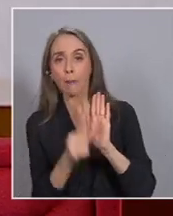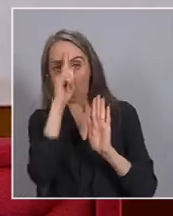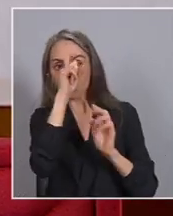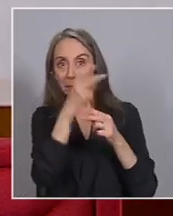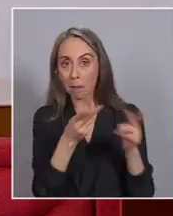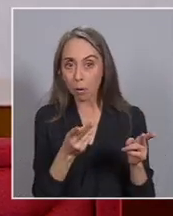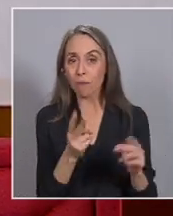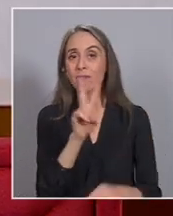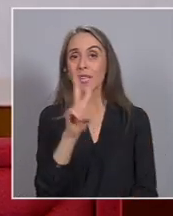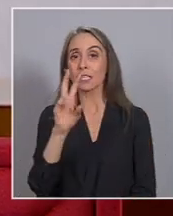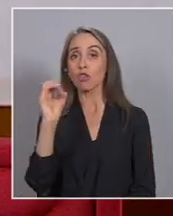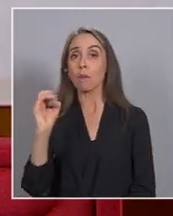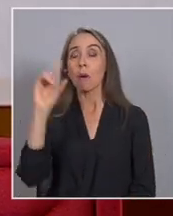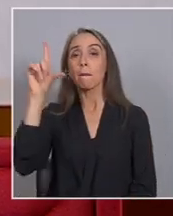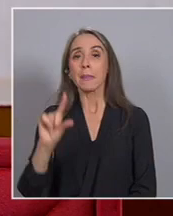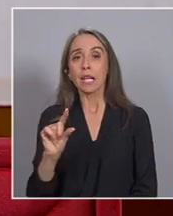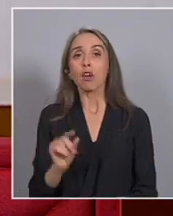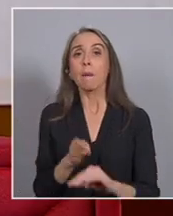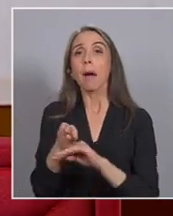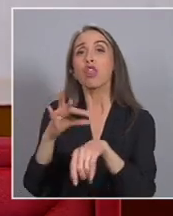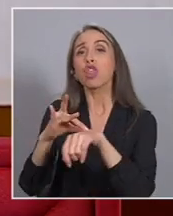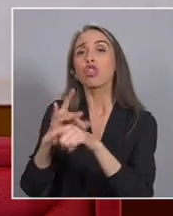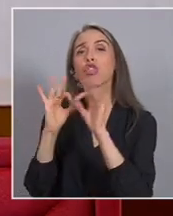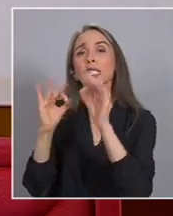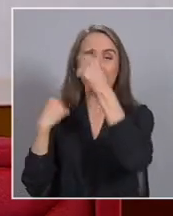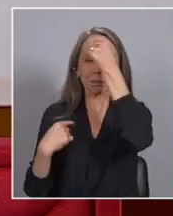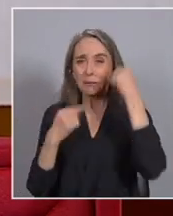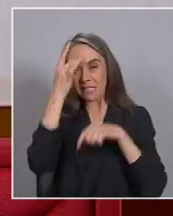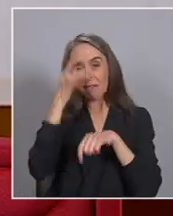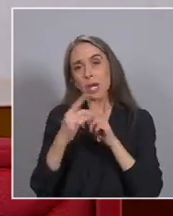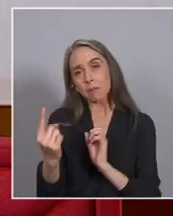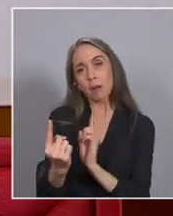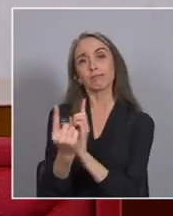en un 22% la de consultas de especialistas.